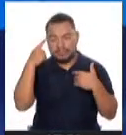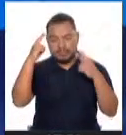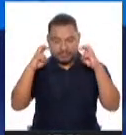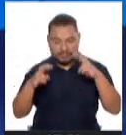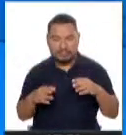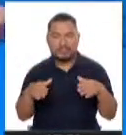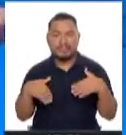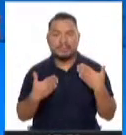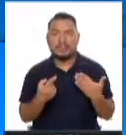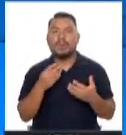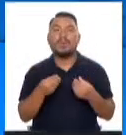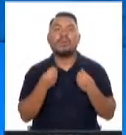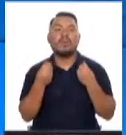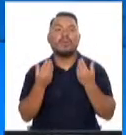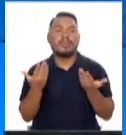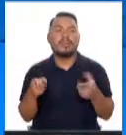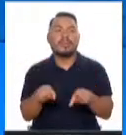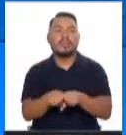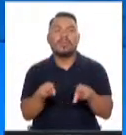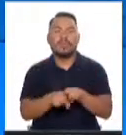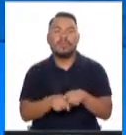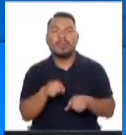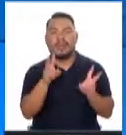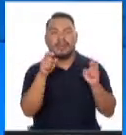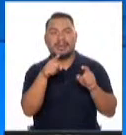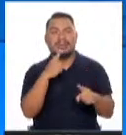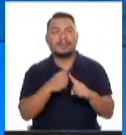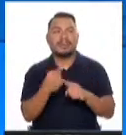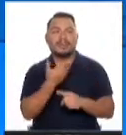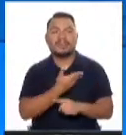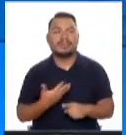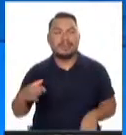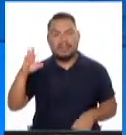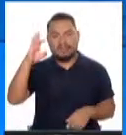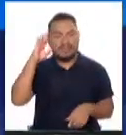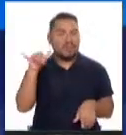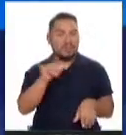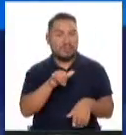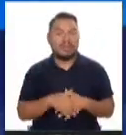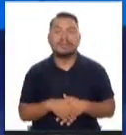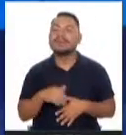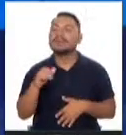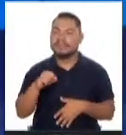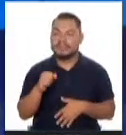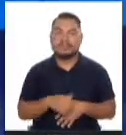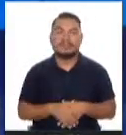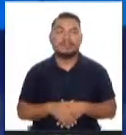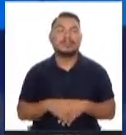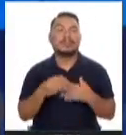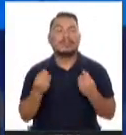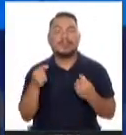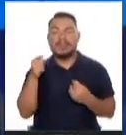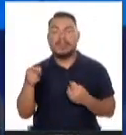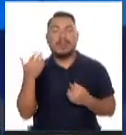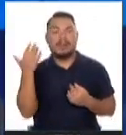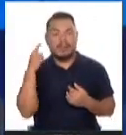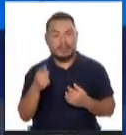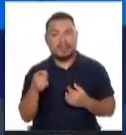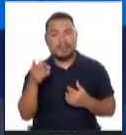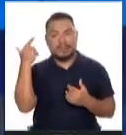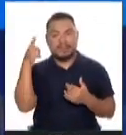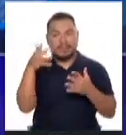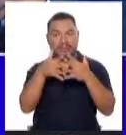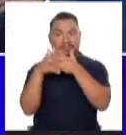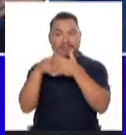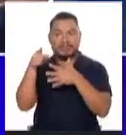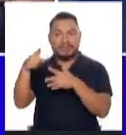poder adjuntar como sucedió en el caso de el expresidente Alberto Fujimori, ¿no? Así es otro delito, pero como él estaba en Estados